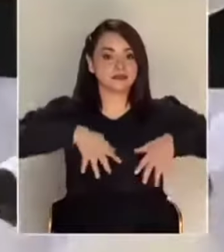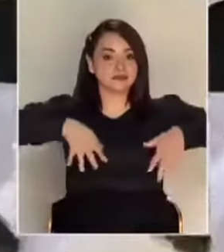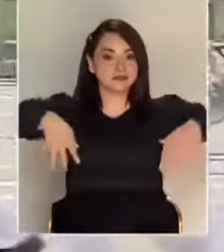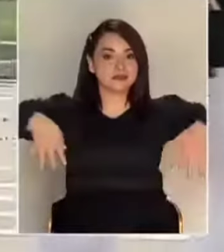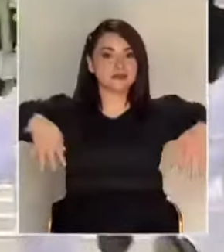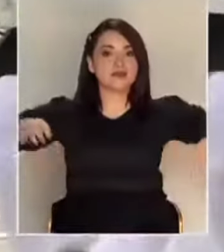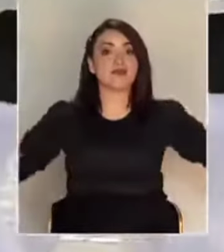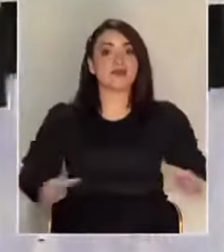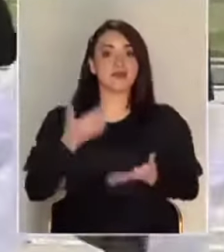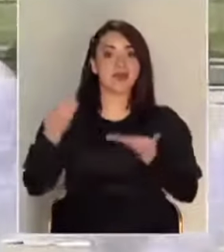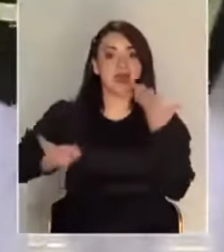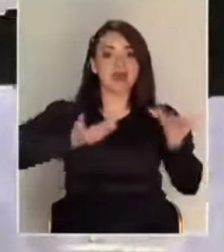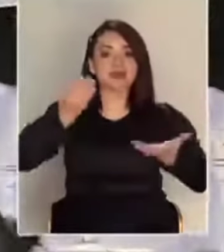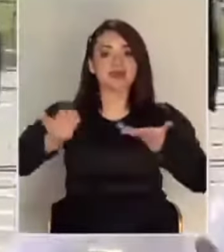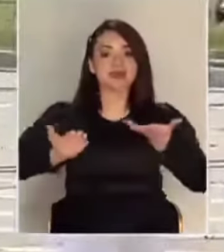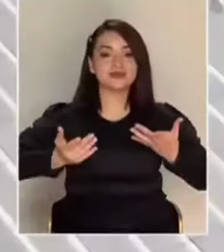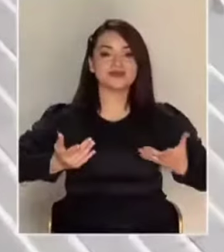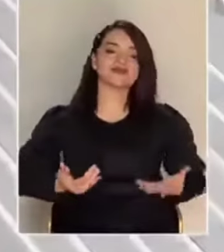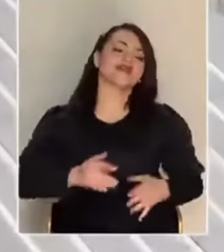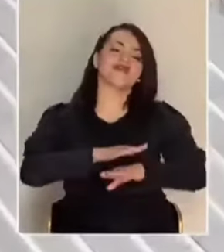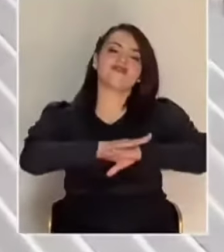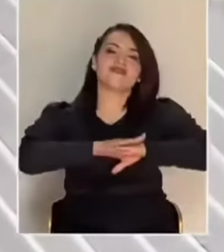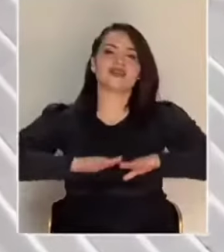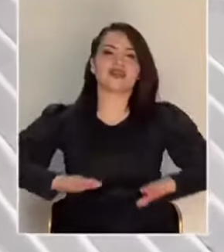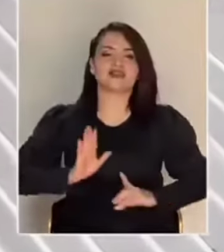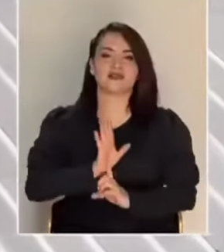De guerra e instrumental finaliza su